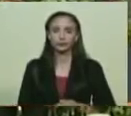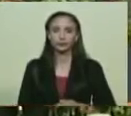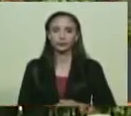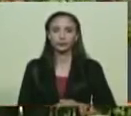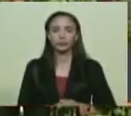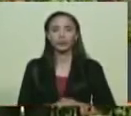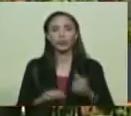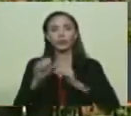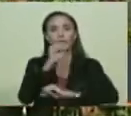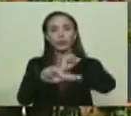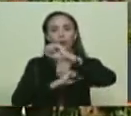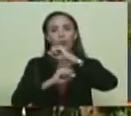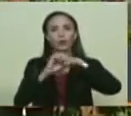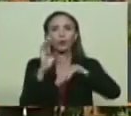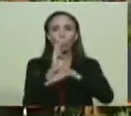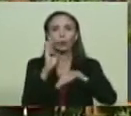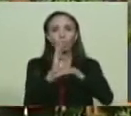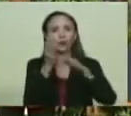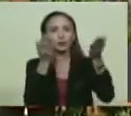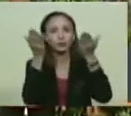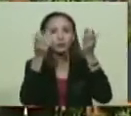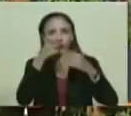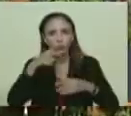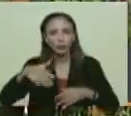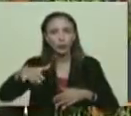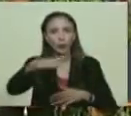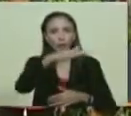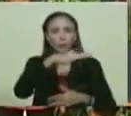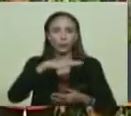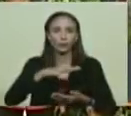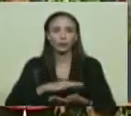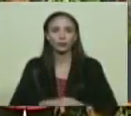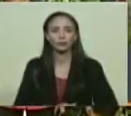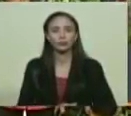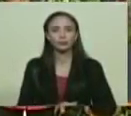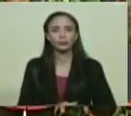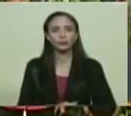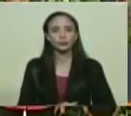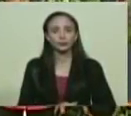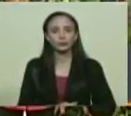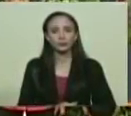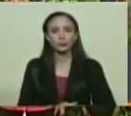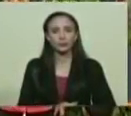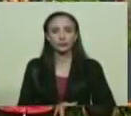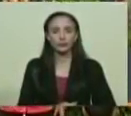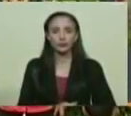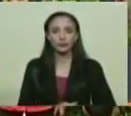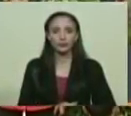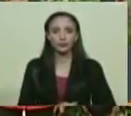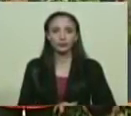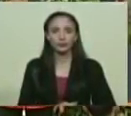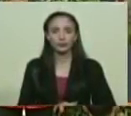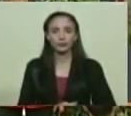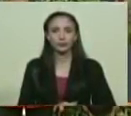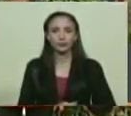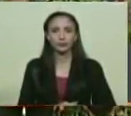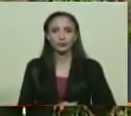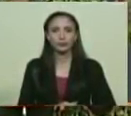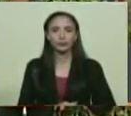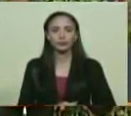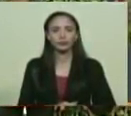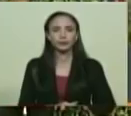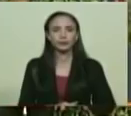Defender, proteger y servir a nuestro pueblo. Mi comandante jefe, buenas tardes. Permiso para mandar a retirar.